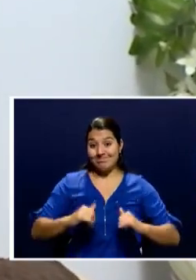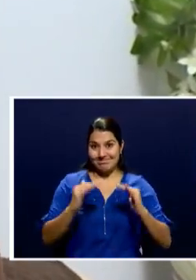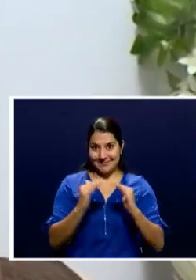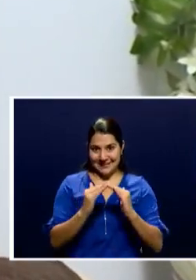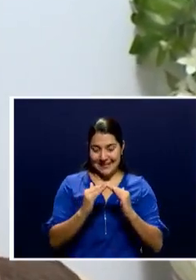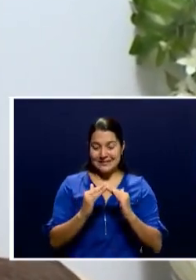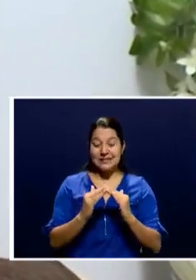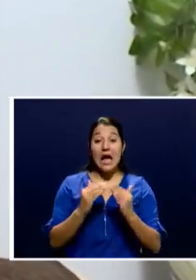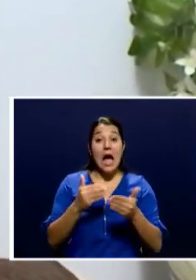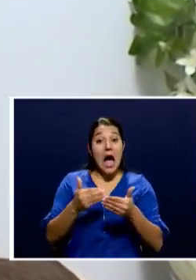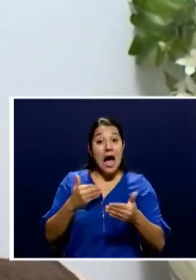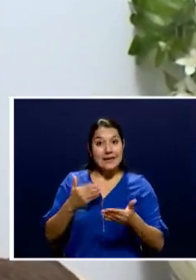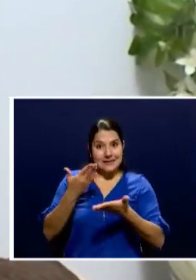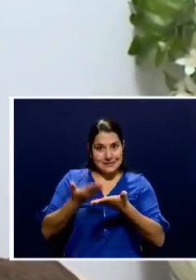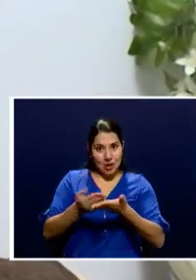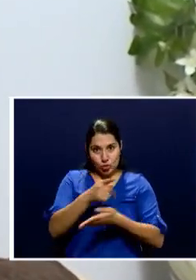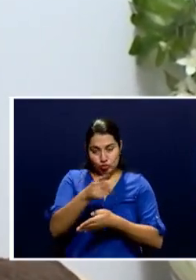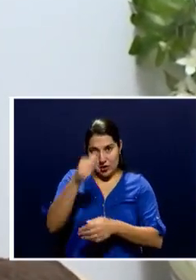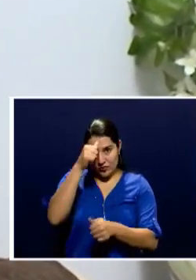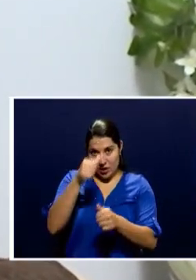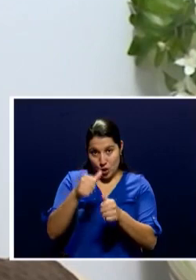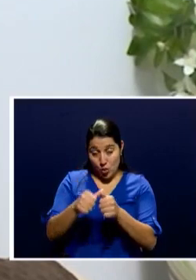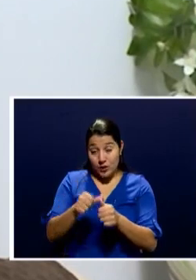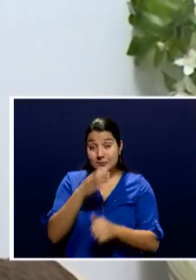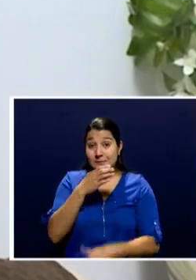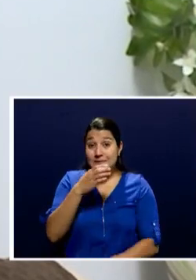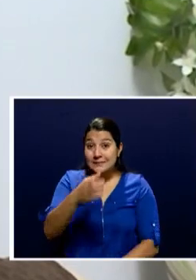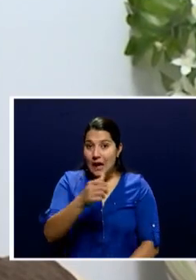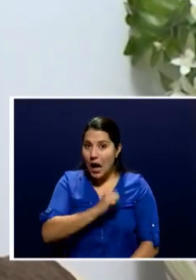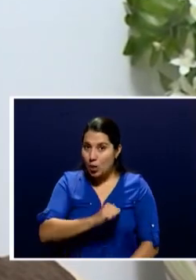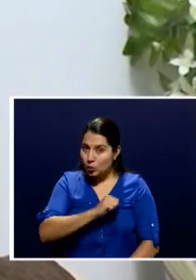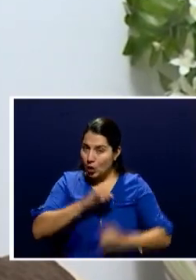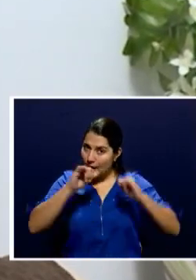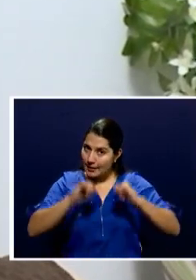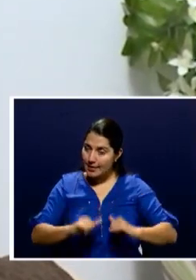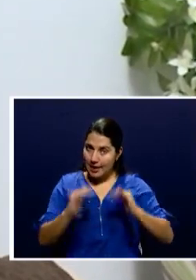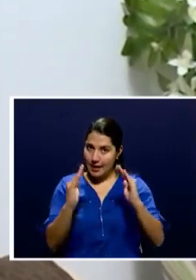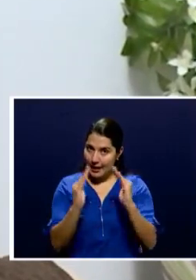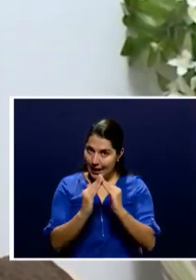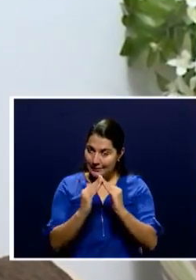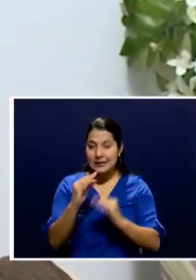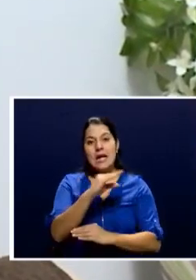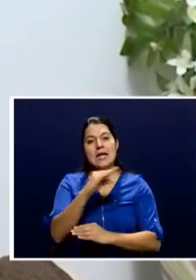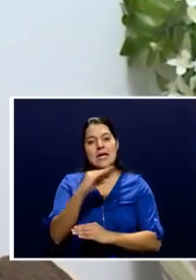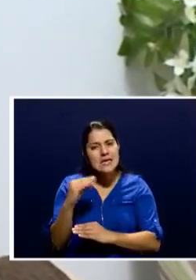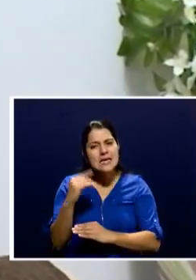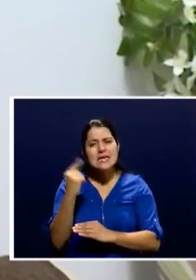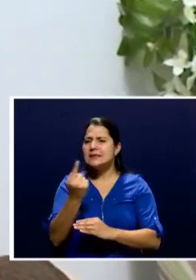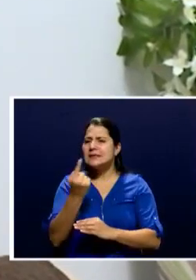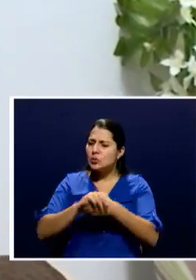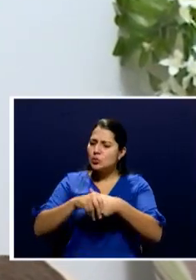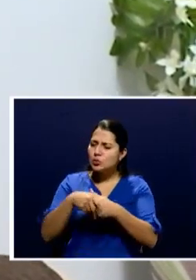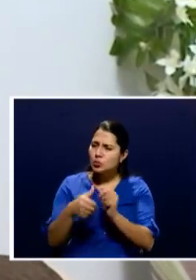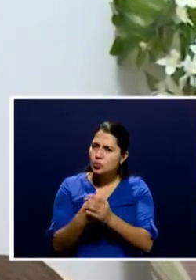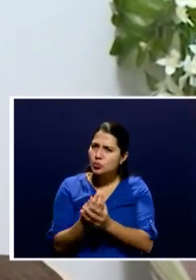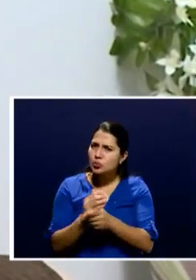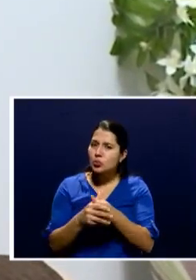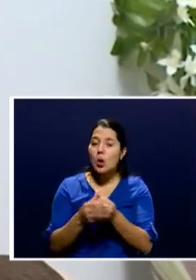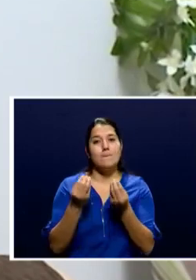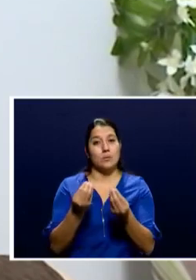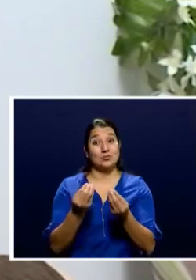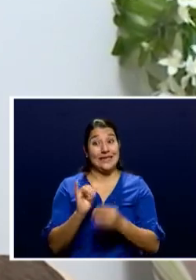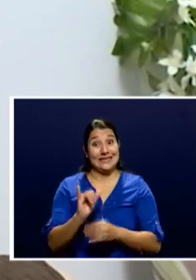regresar con ustedes al estudio, nada más recordarles la recomendación de las autoridades: quedarse en la casa y estar con un constante y profundo lavado de manos. Compañeros, es